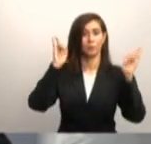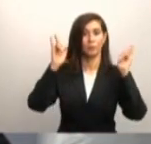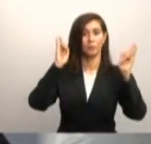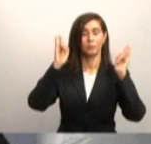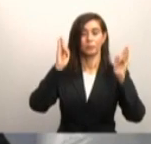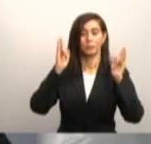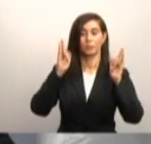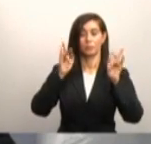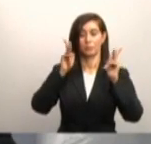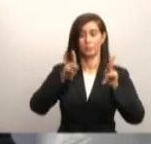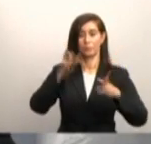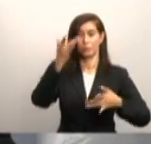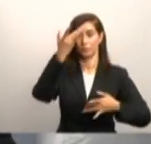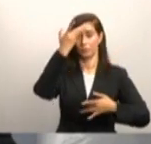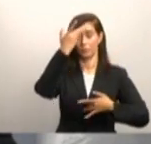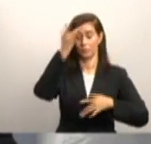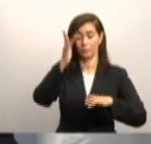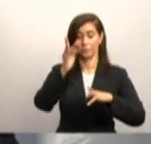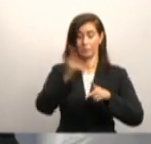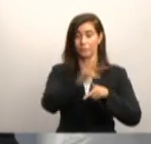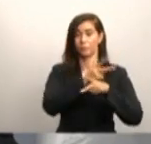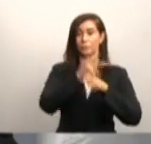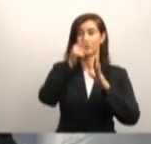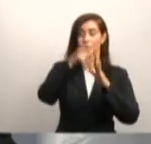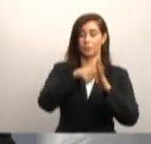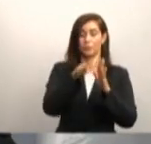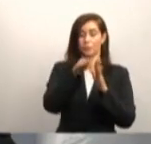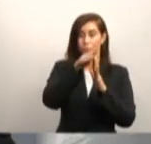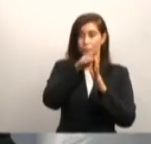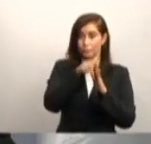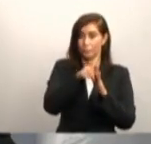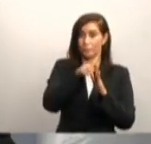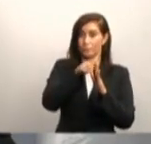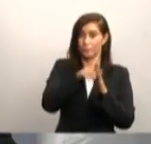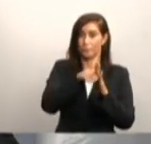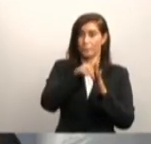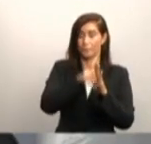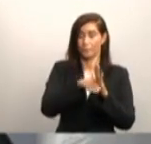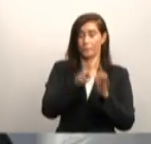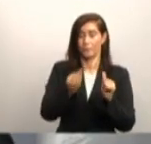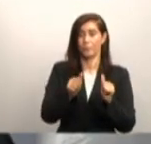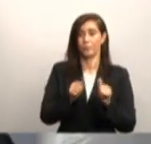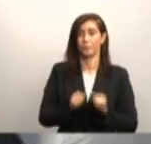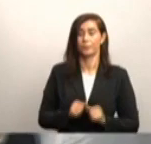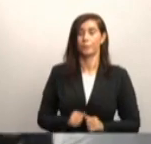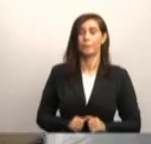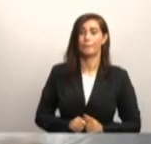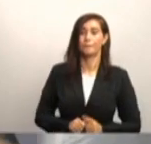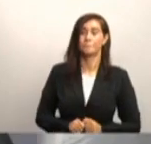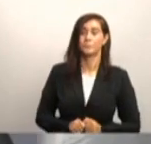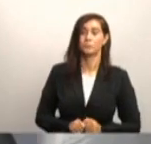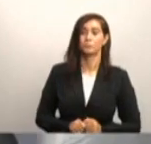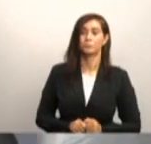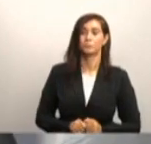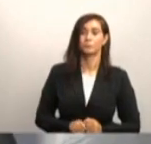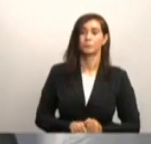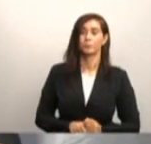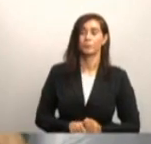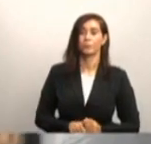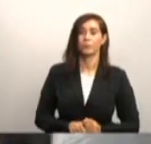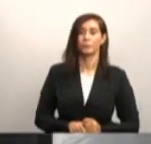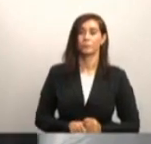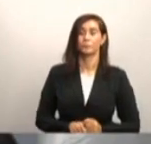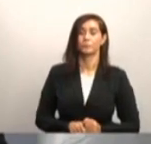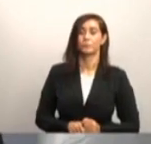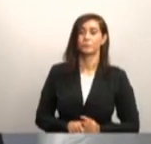número de pacientes en UCI ha ido bajando progresivamente, y recordemos que Santiago